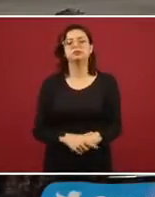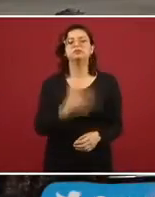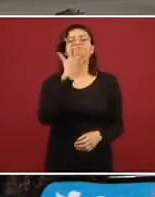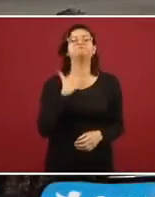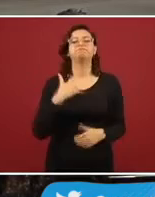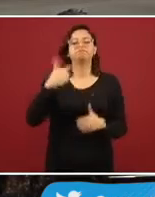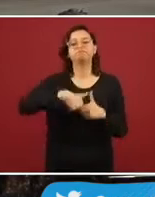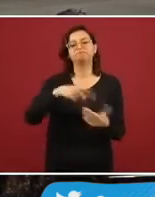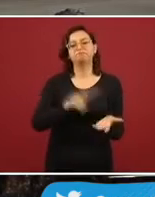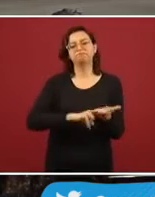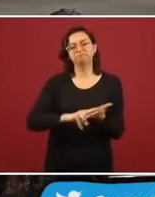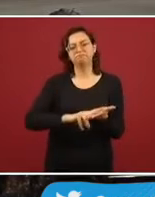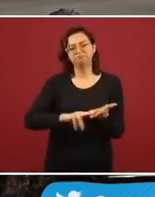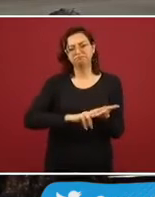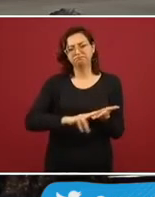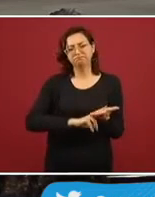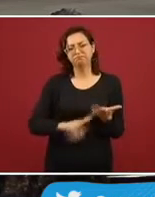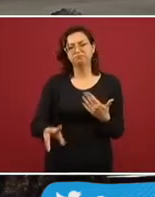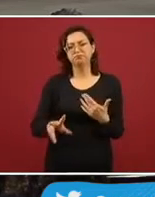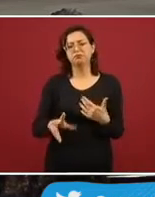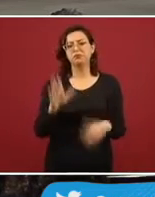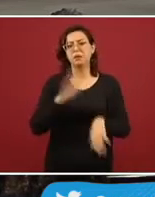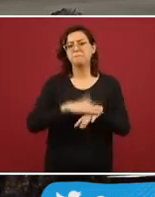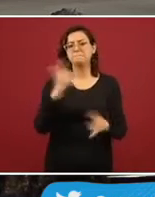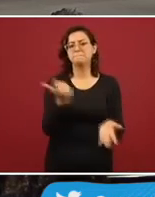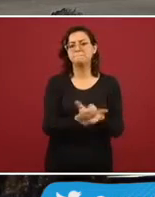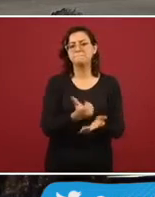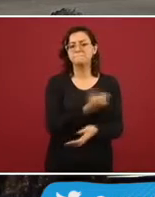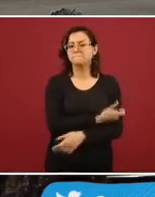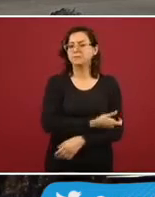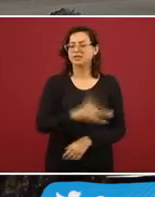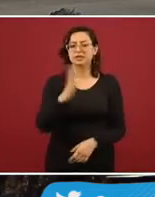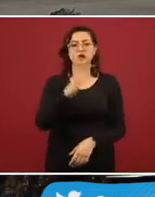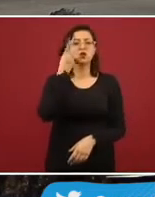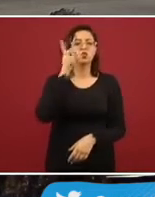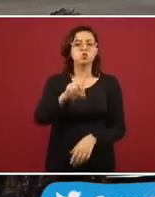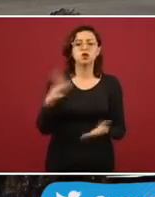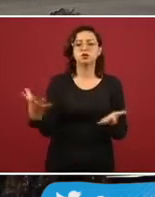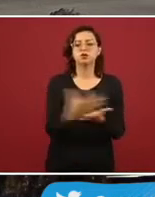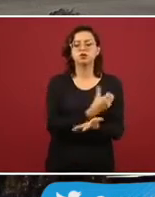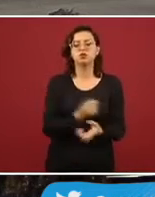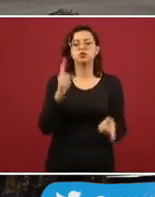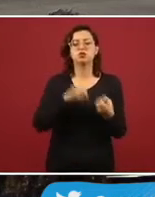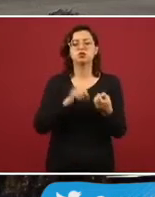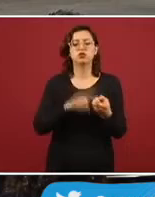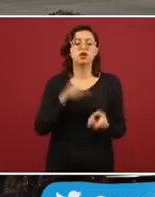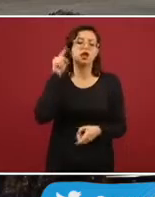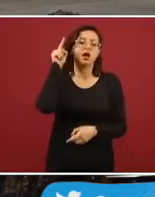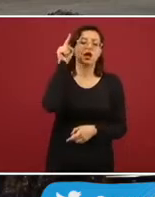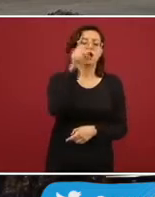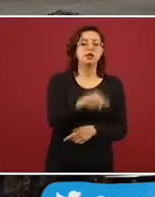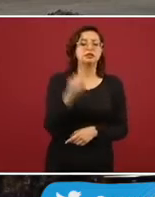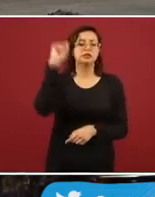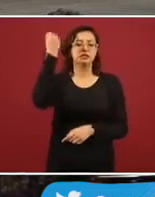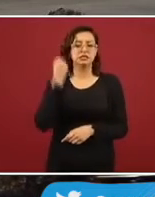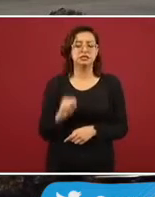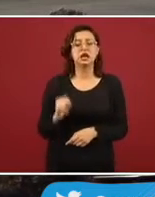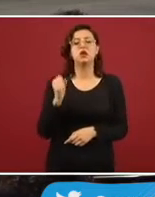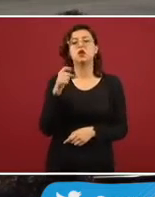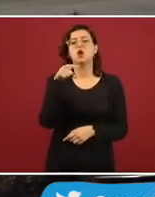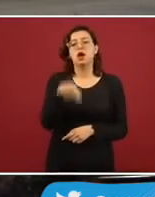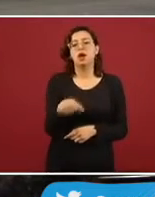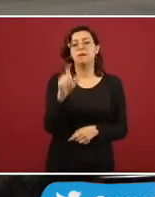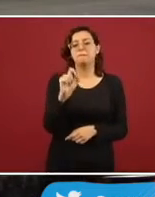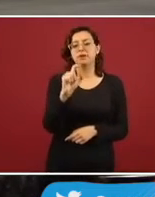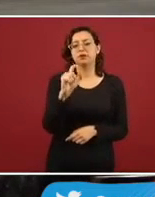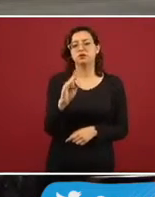Precio promedio por litro de gasolina del 26 de marzo al 1 de abril. Con precio alto, gasolina regular marca Chevron